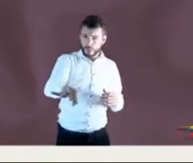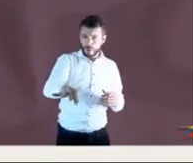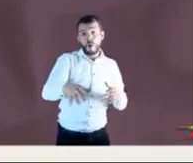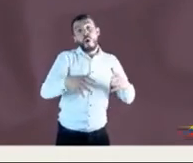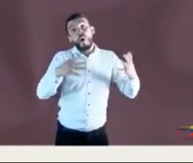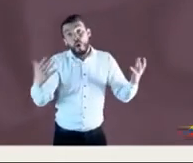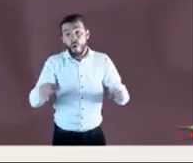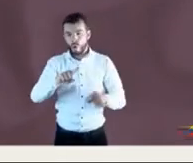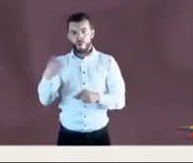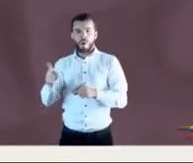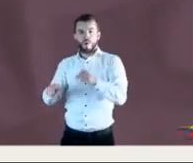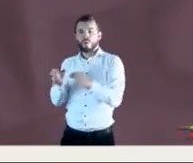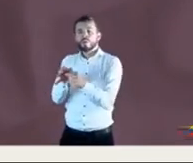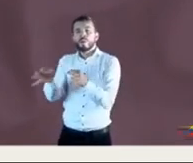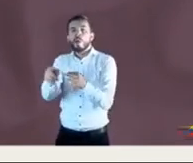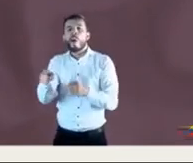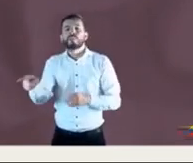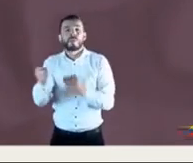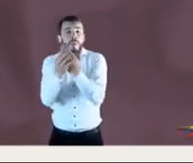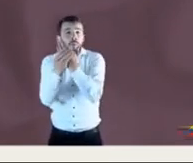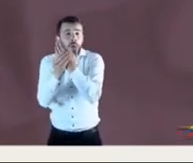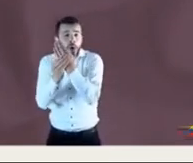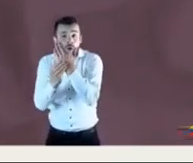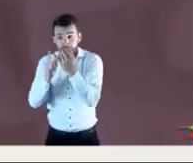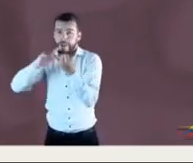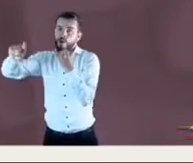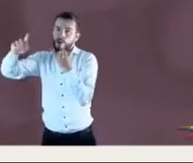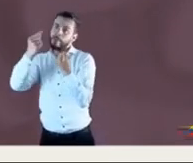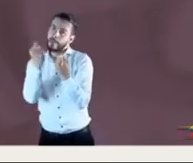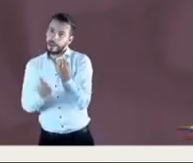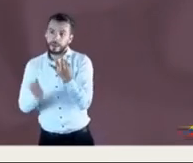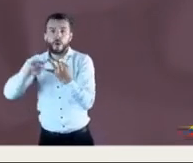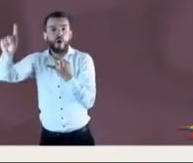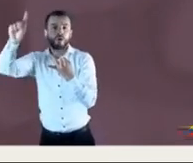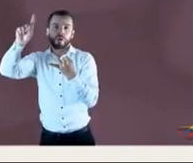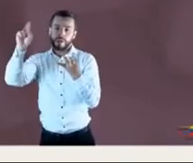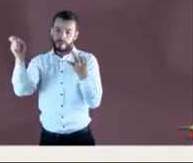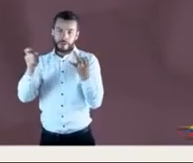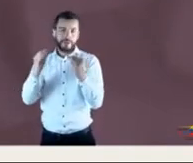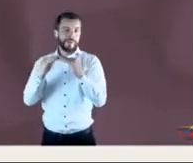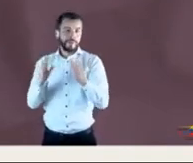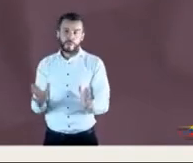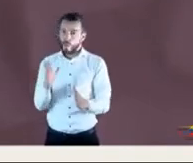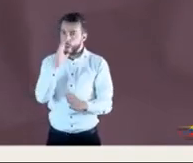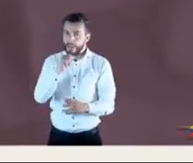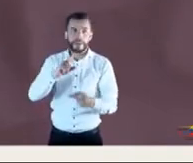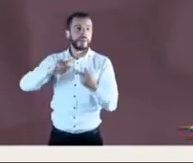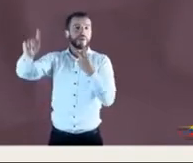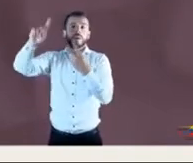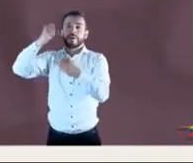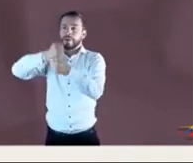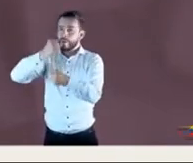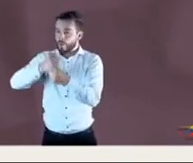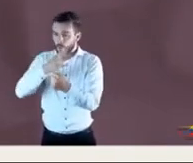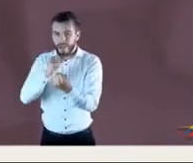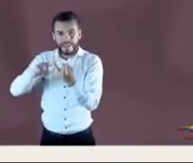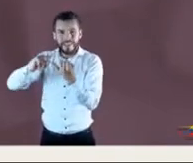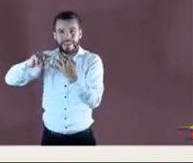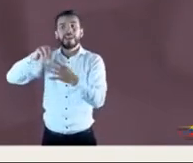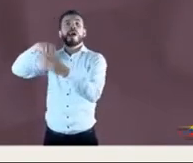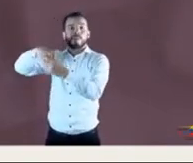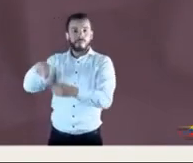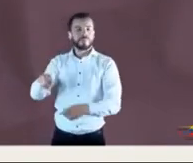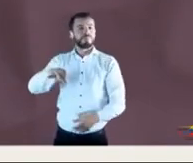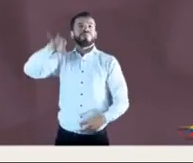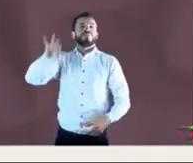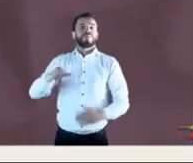alto índice de pobreza multidimensional, 91%, donde hay tasas de homicidio que indican la prevalencia de